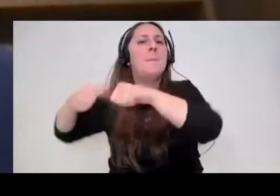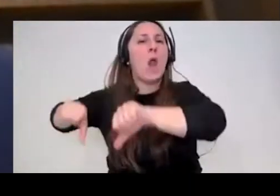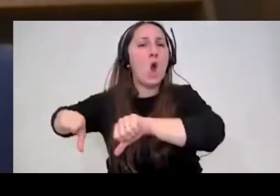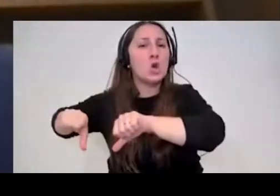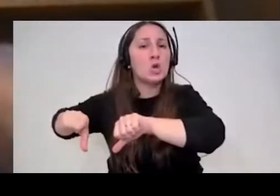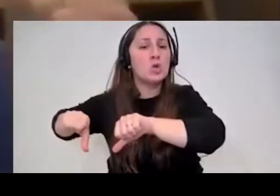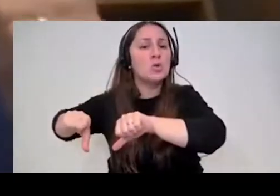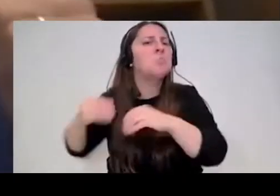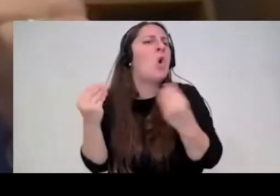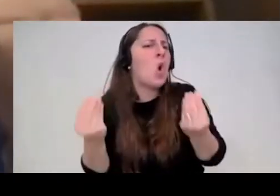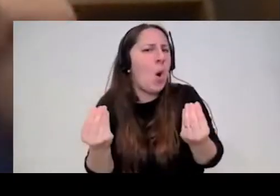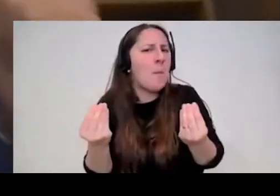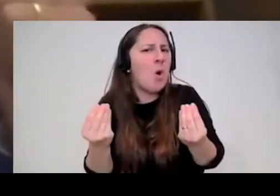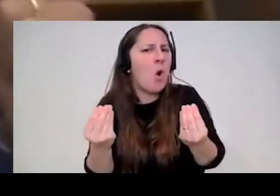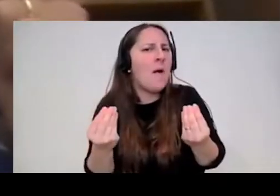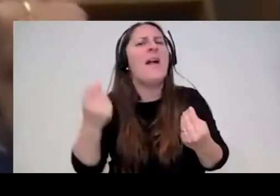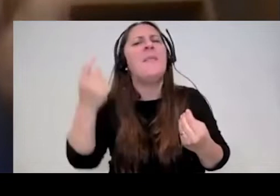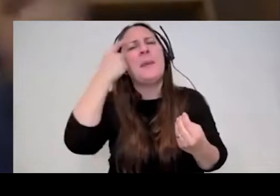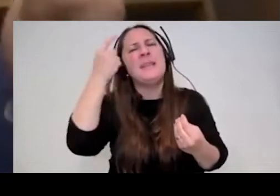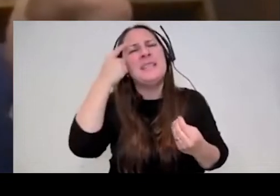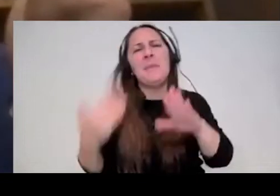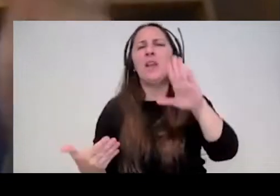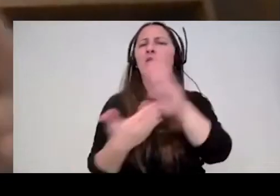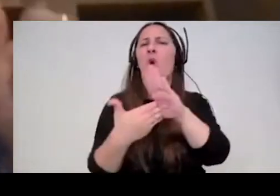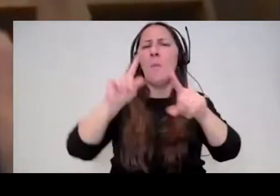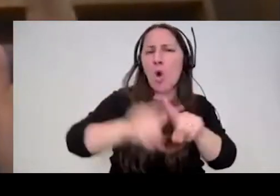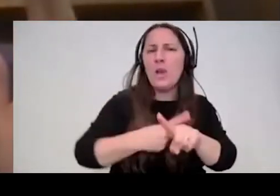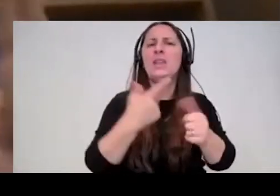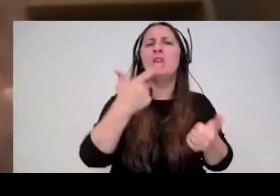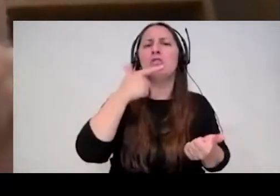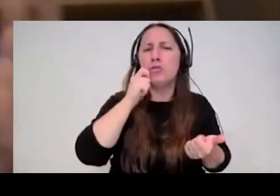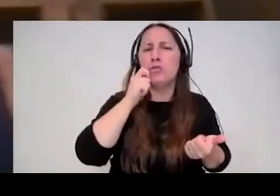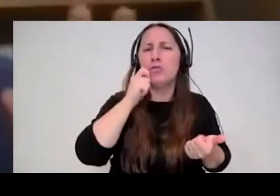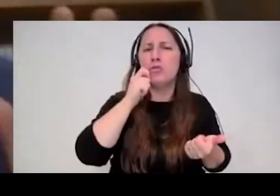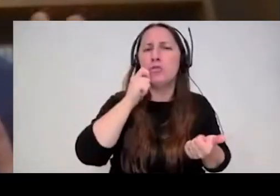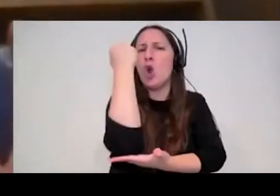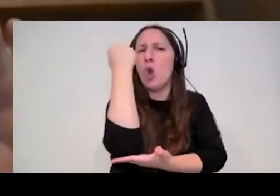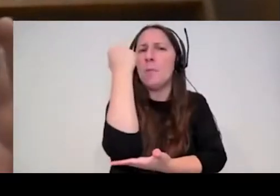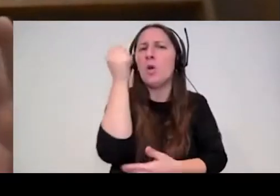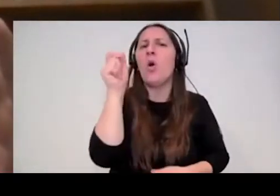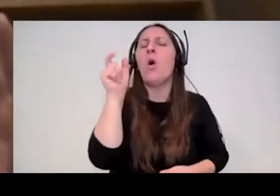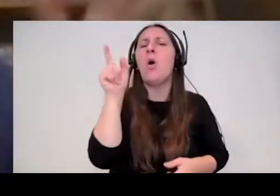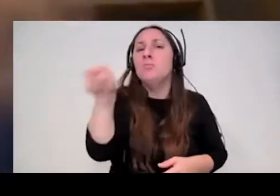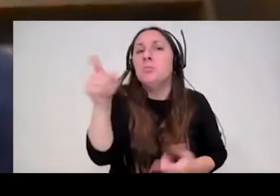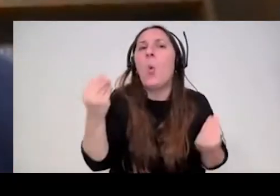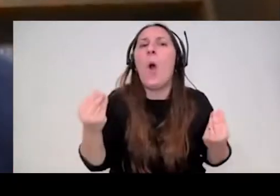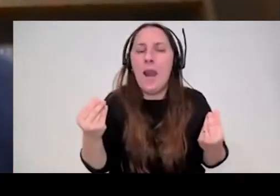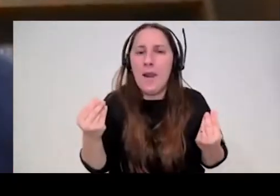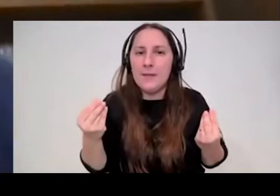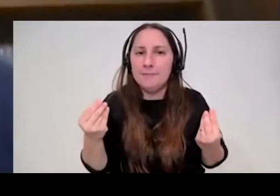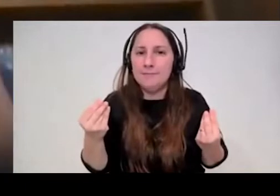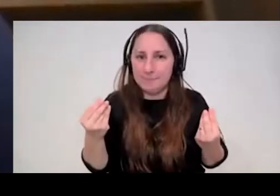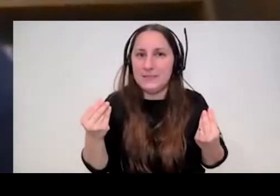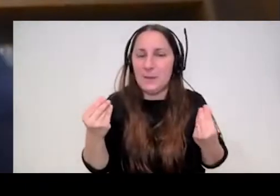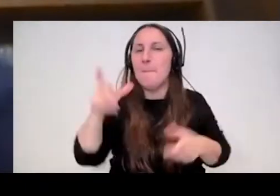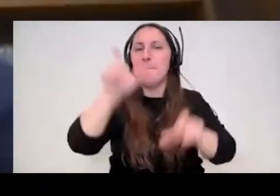ejes políticos, sociales, económicos y los que ustedes quieran agregar, sintetizo en esto, atraviesan